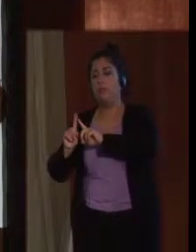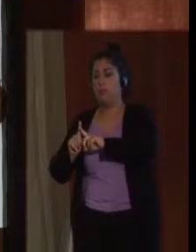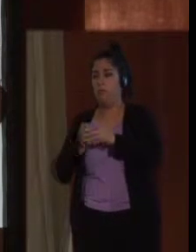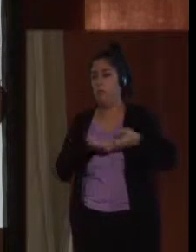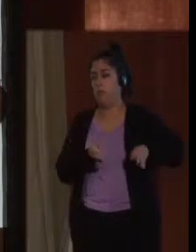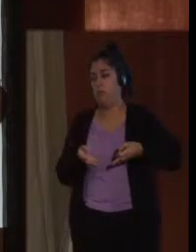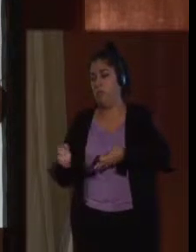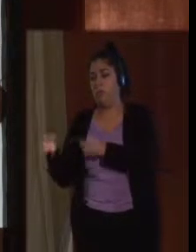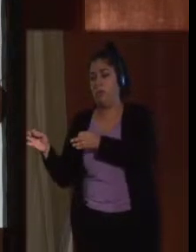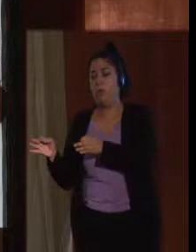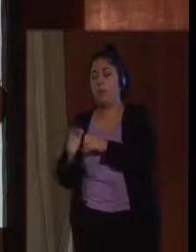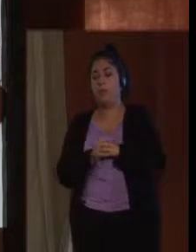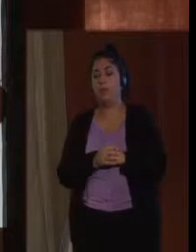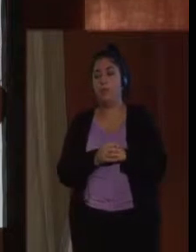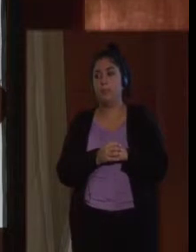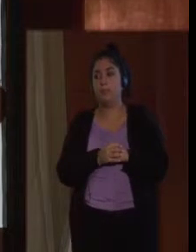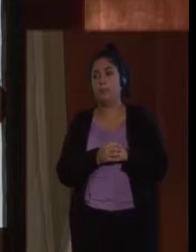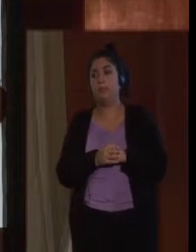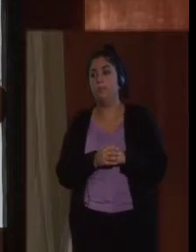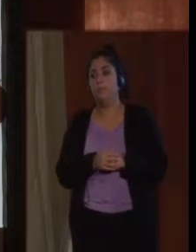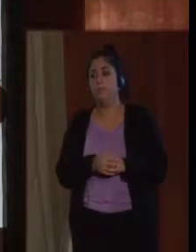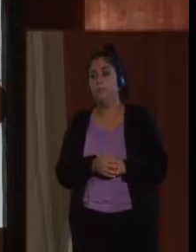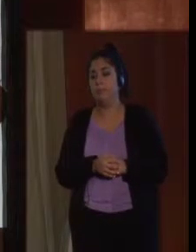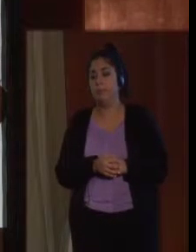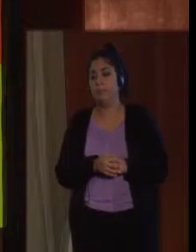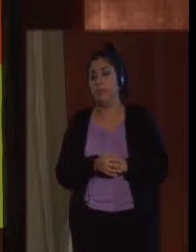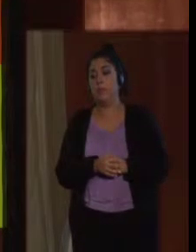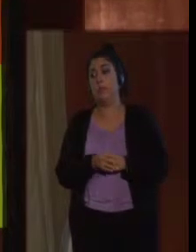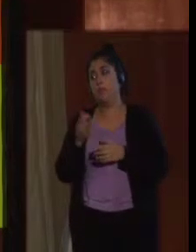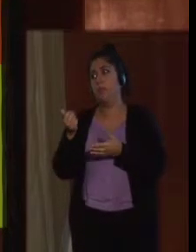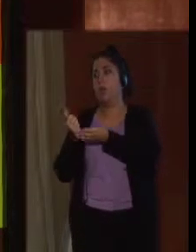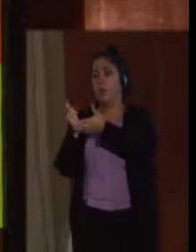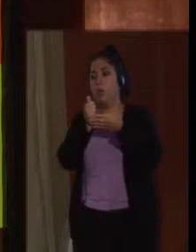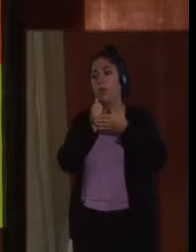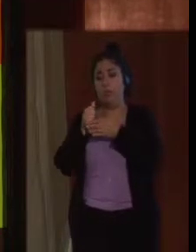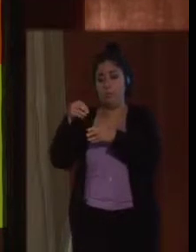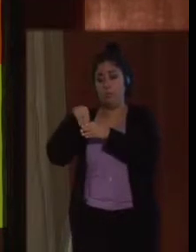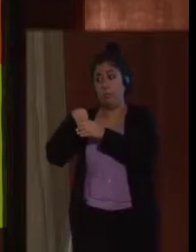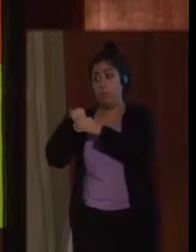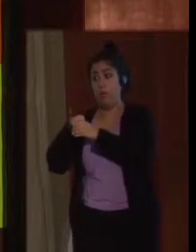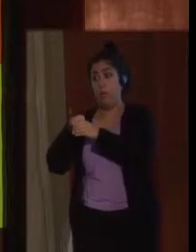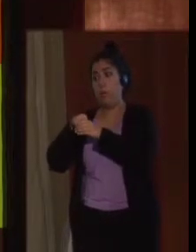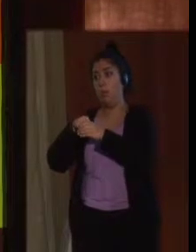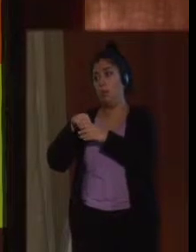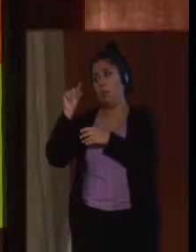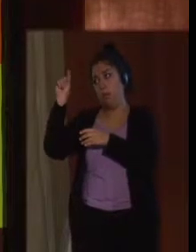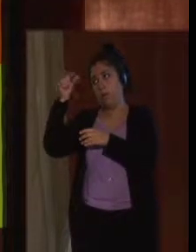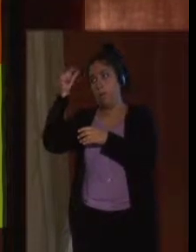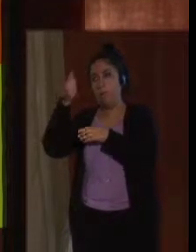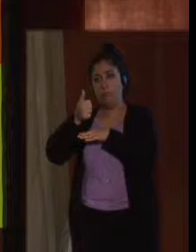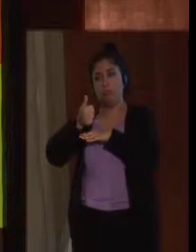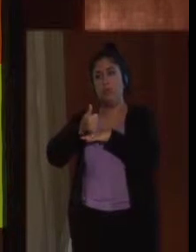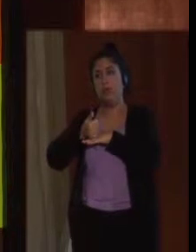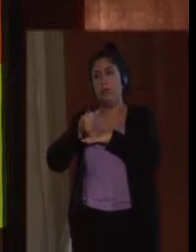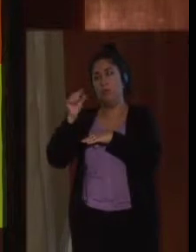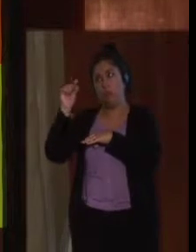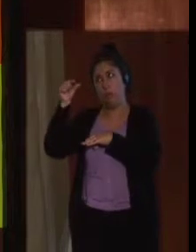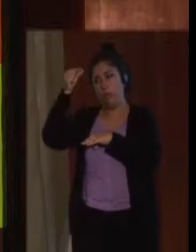Como parte 4, en lo que se refiere a instrumentos de gestión del riesgo de desastre en la política